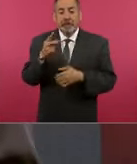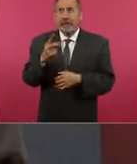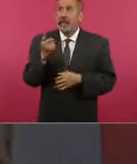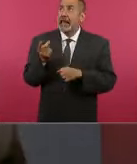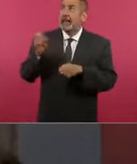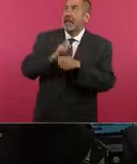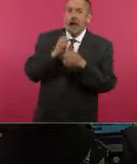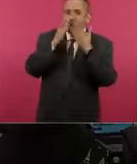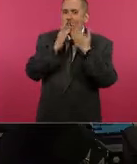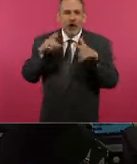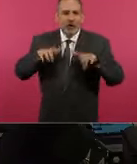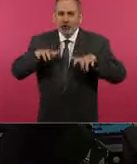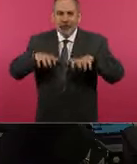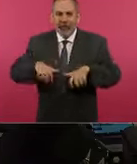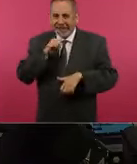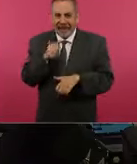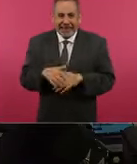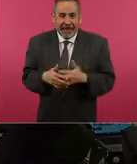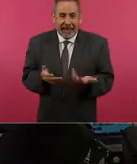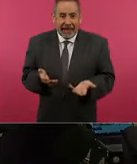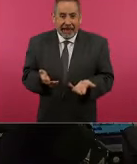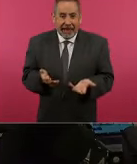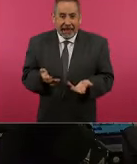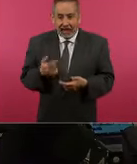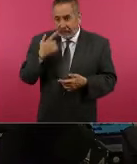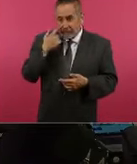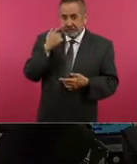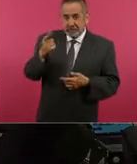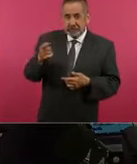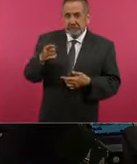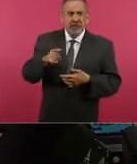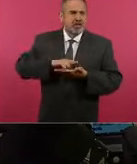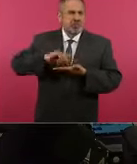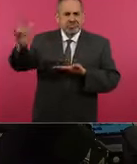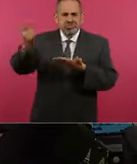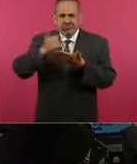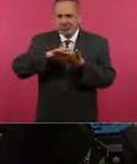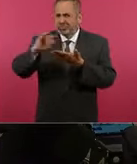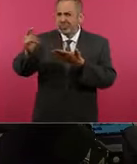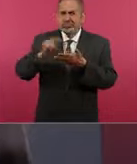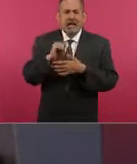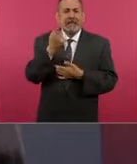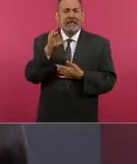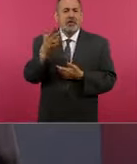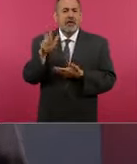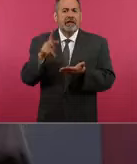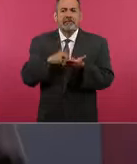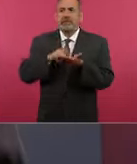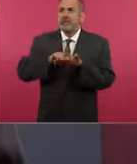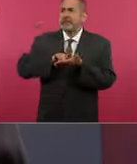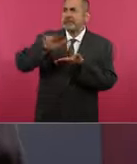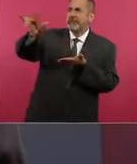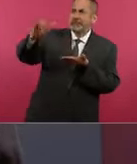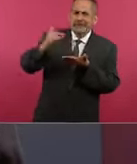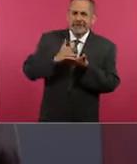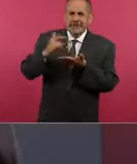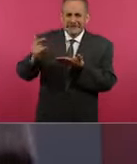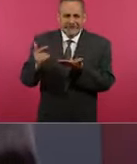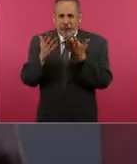lluvias en el AIFA, por lo que a lo largo del día se efectuaron 110 operaciones aéreas, aterrizajes y despegues